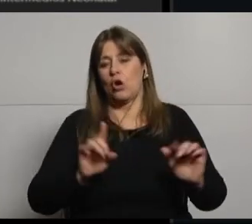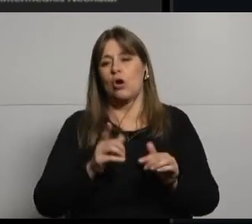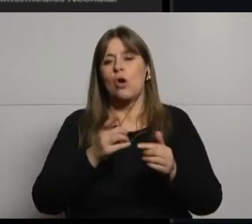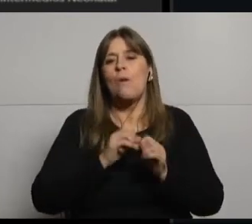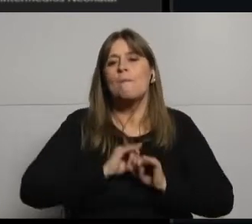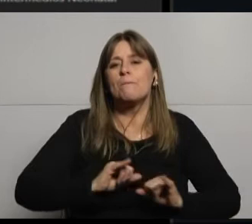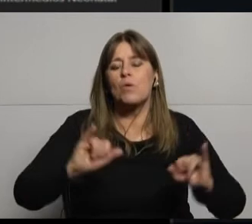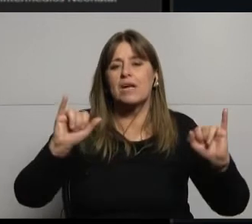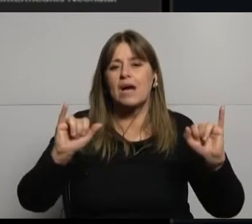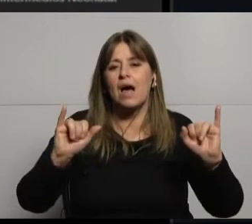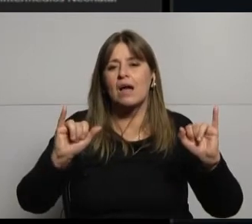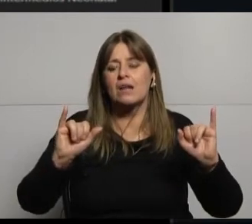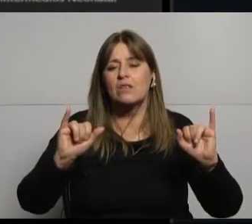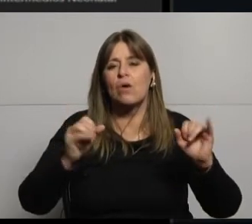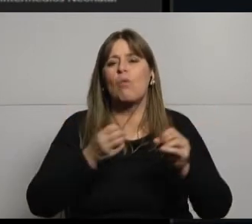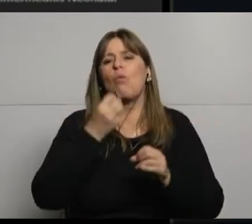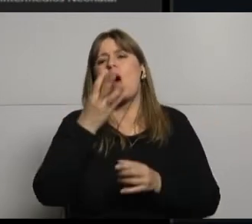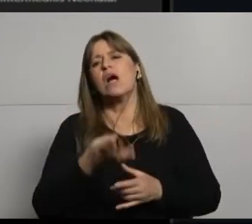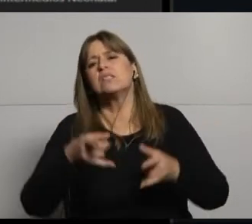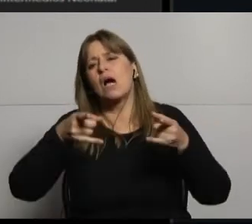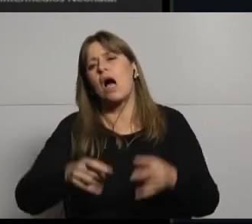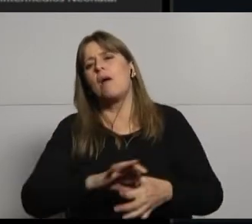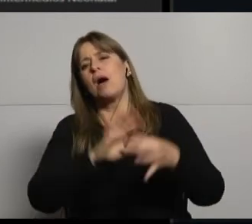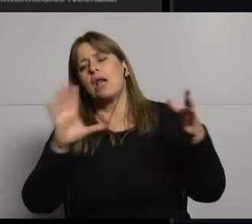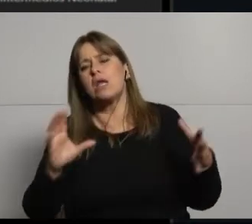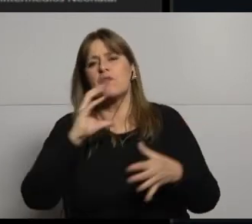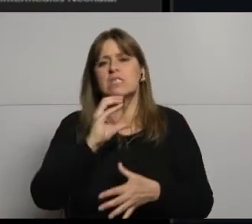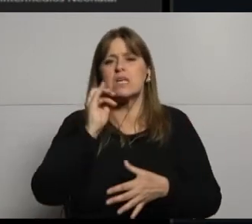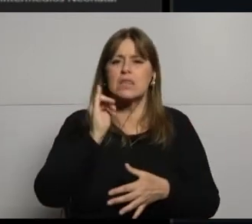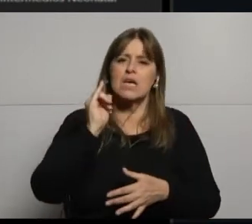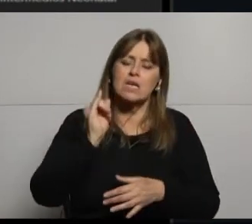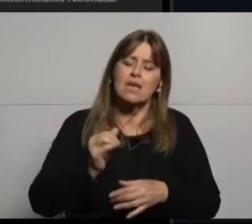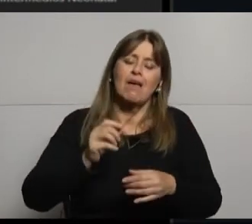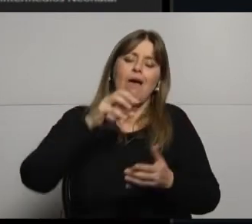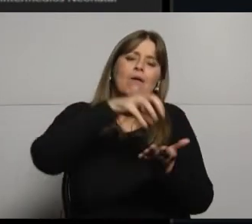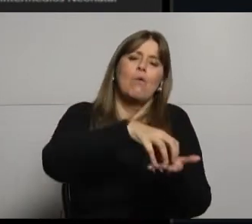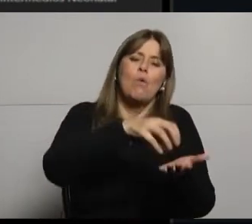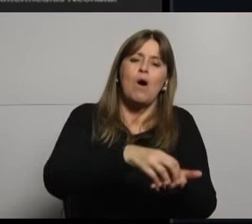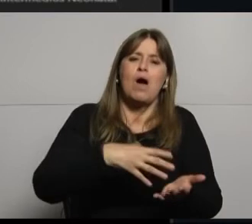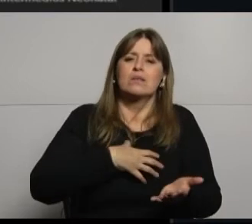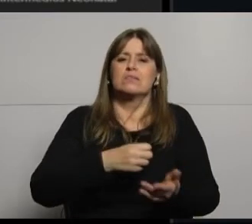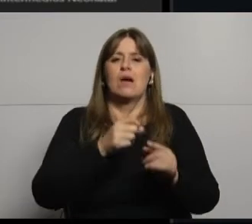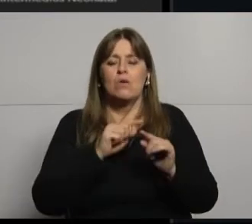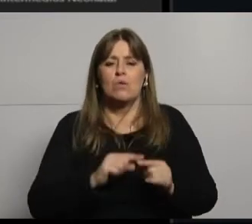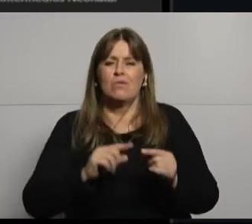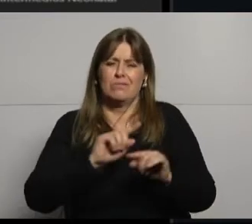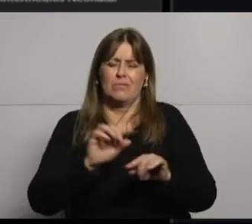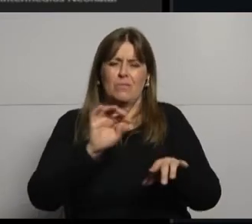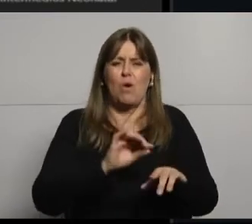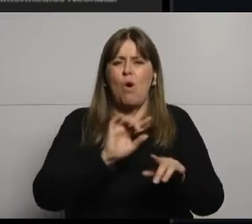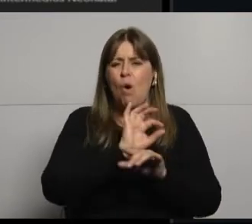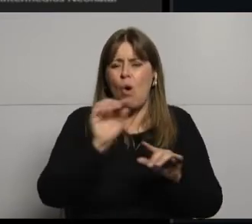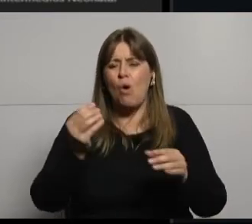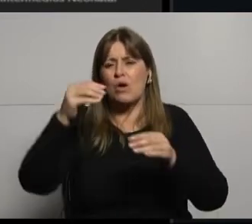estar publicando cuántas camas libres de CTI tiene tal centro médico o